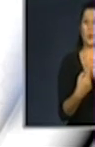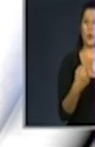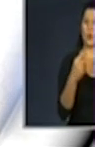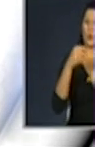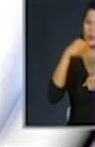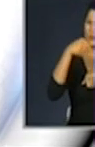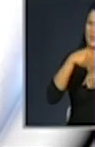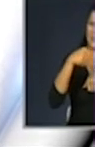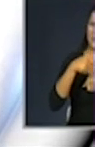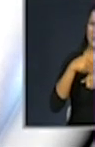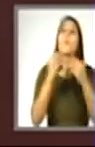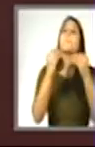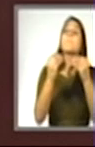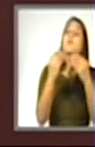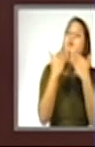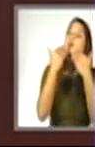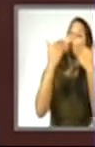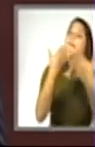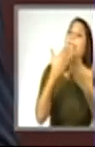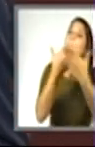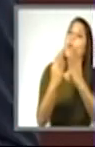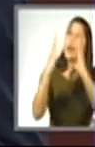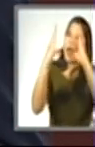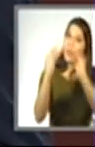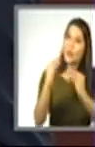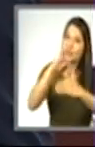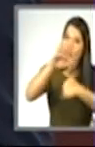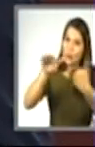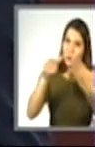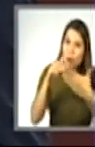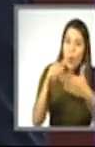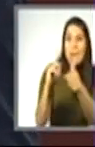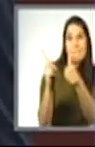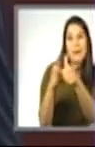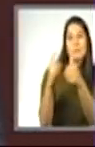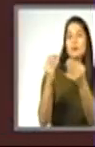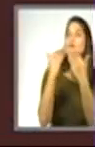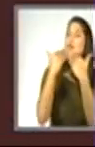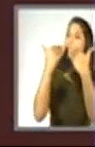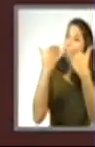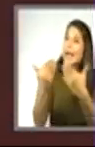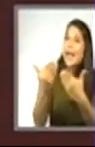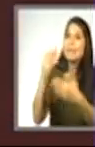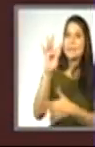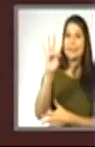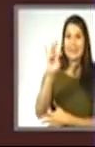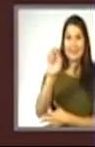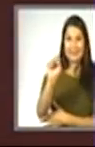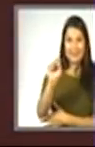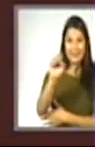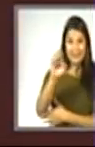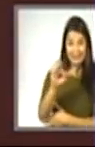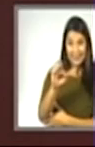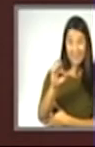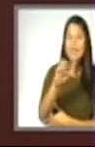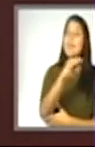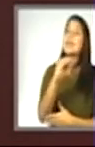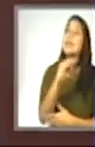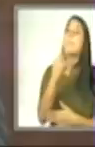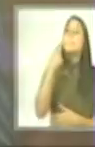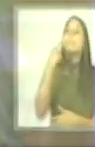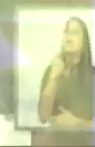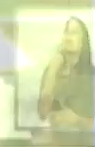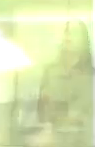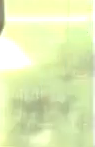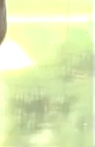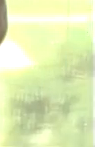hablaron de la posibilidad de un gobierno de unidad nacional. Pero a la hora ya de llevar eso a la práctica surgen estas desavenencias, estas luchas de